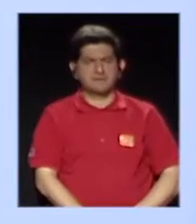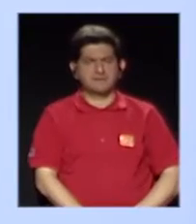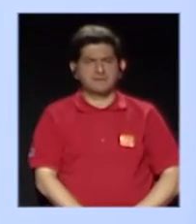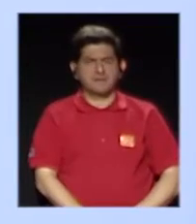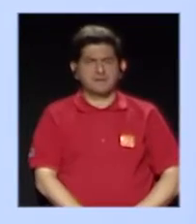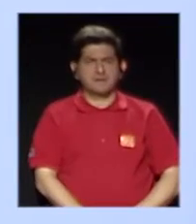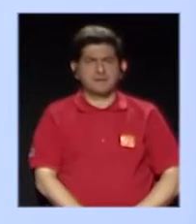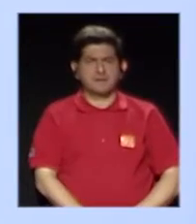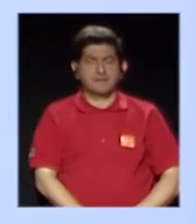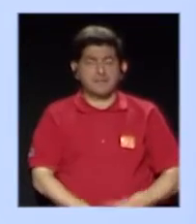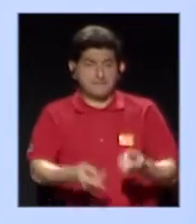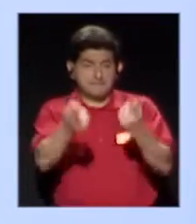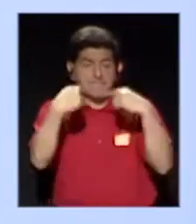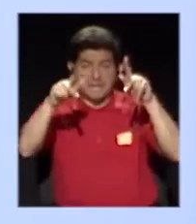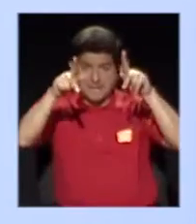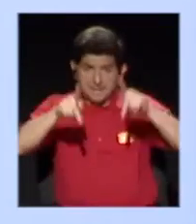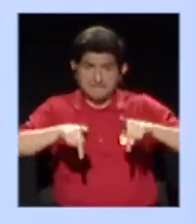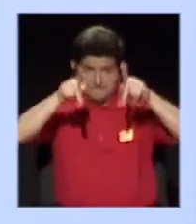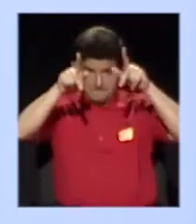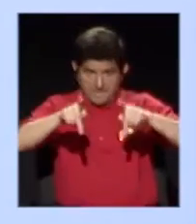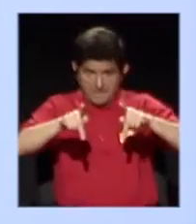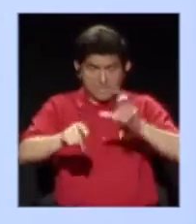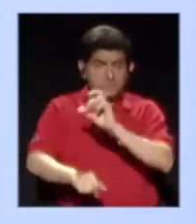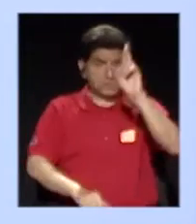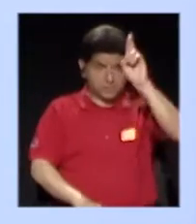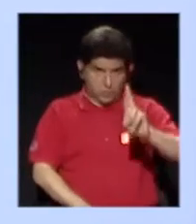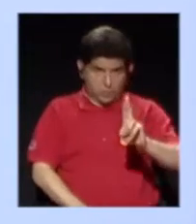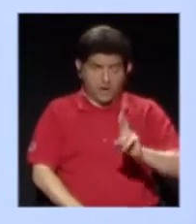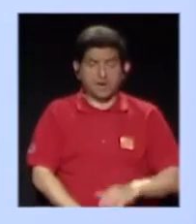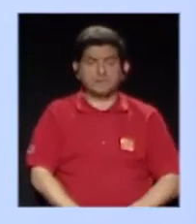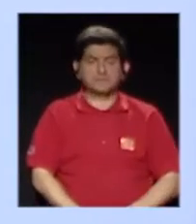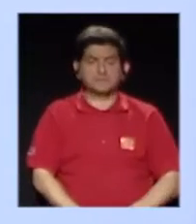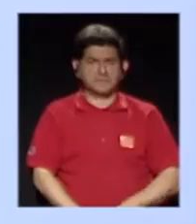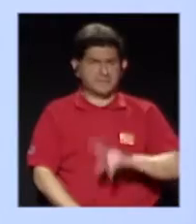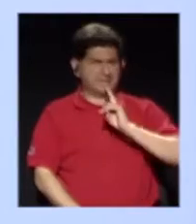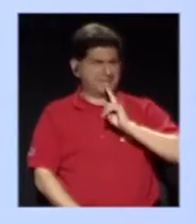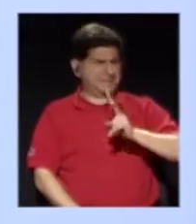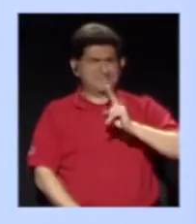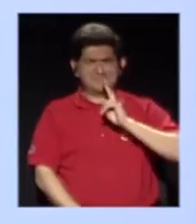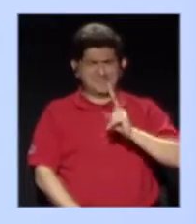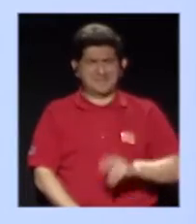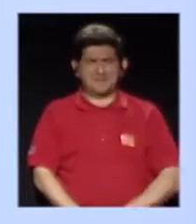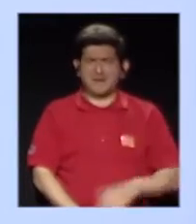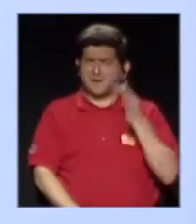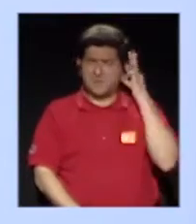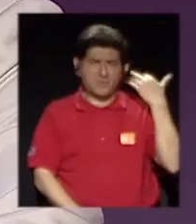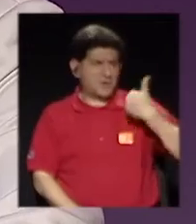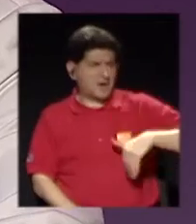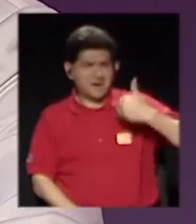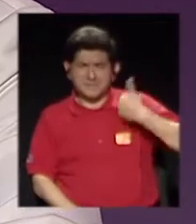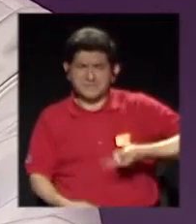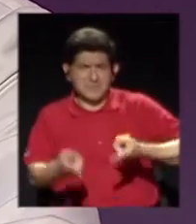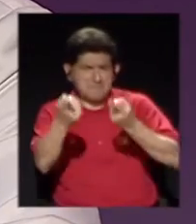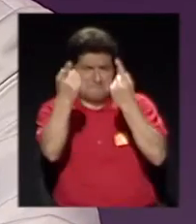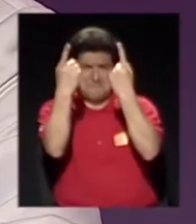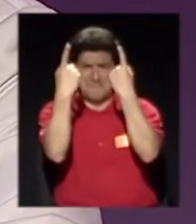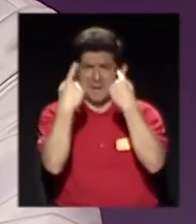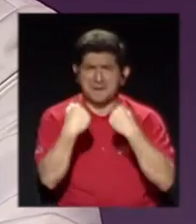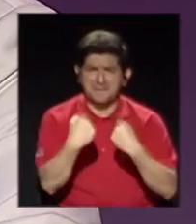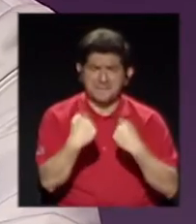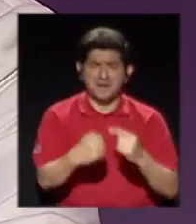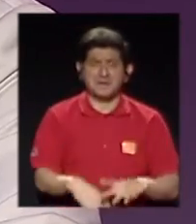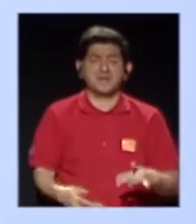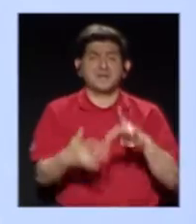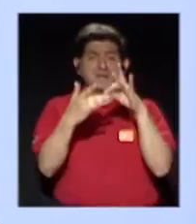las que llegan los muchachos a costa rica es realmente y muchas gracias y muchachas a costa rica y